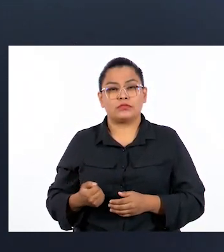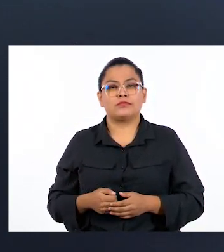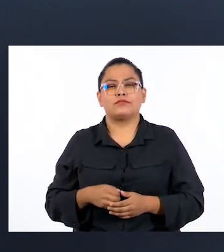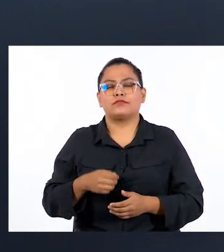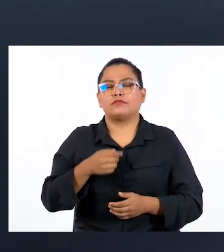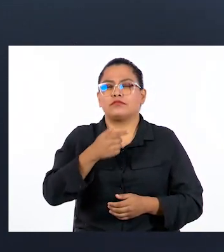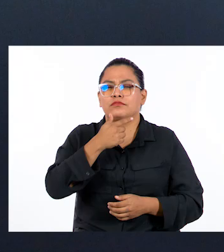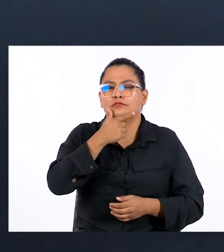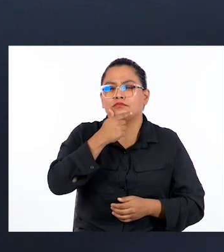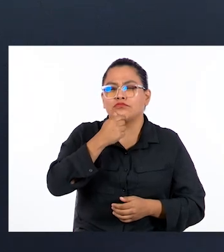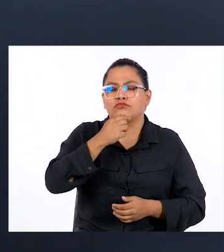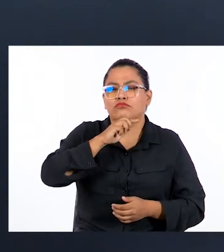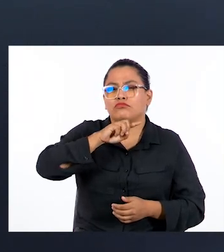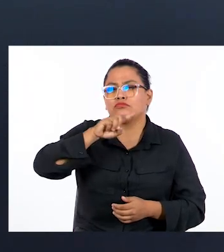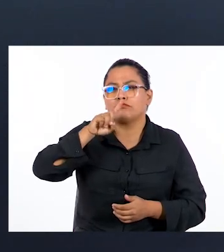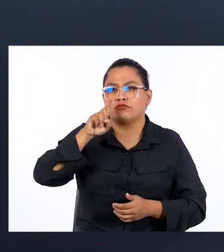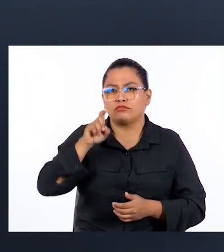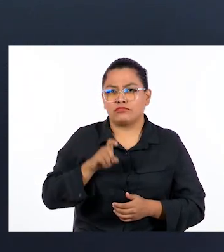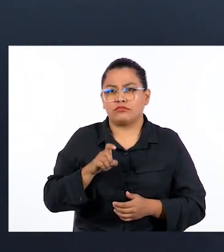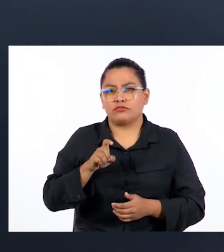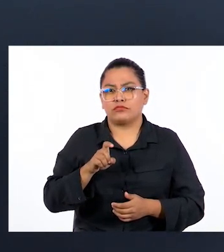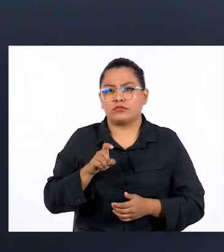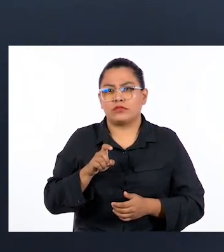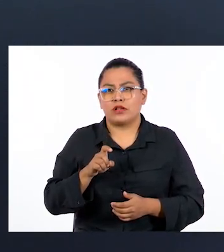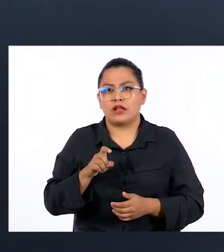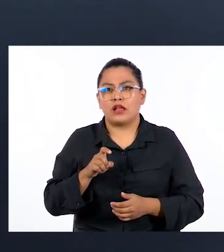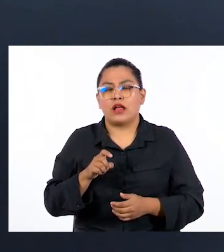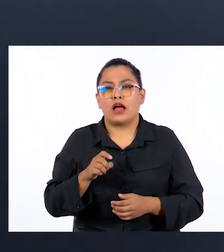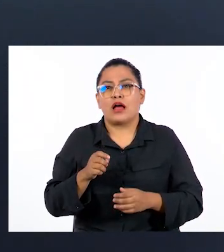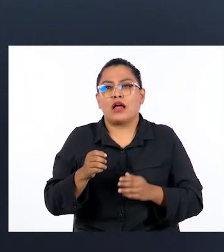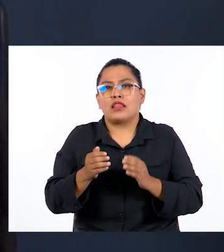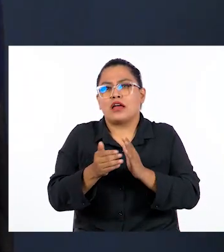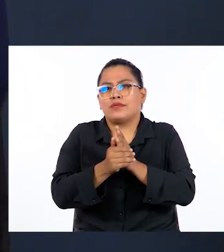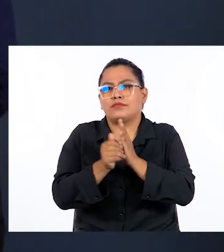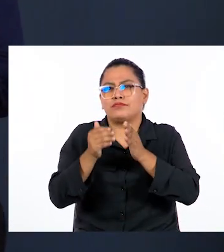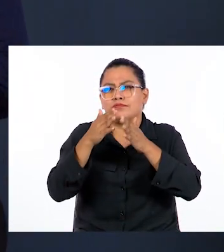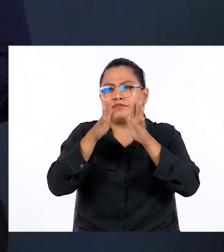pregunta: ¿por qué retomamos las macrohabilidades?